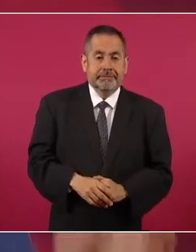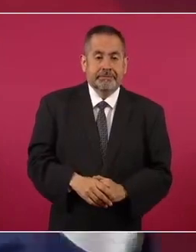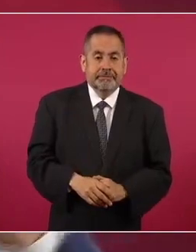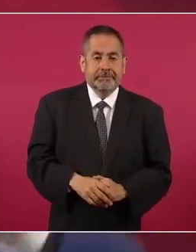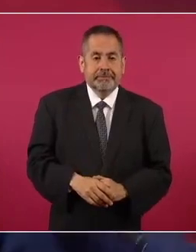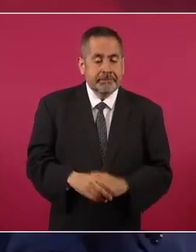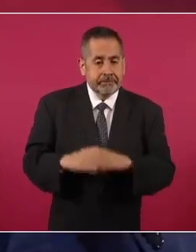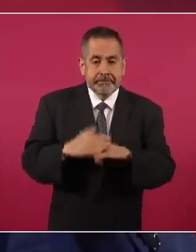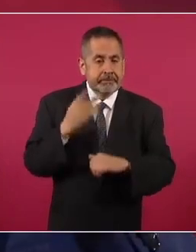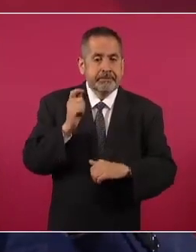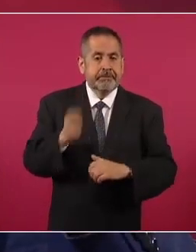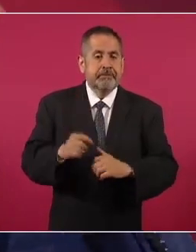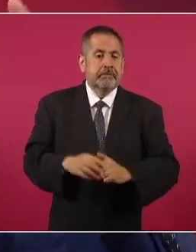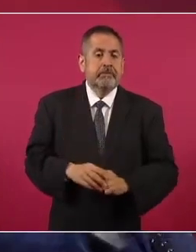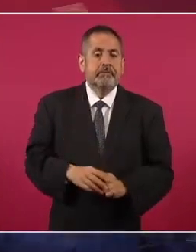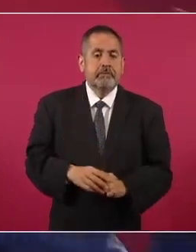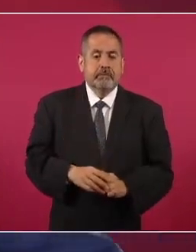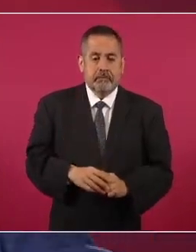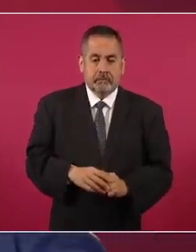porque